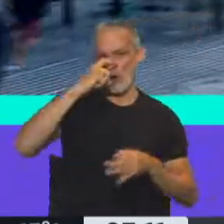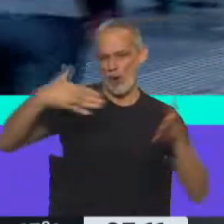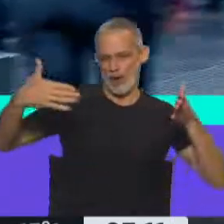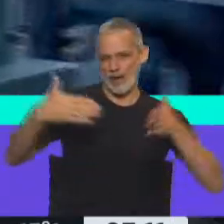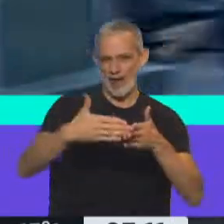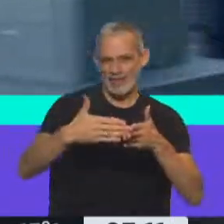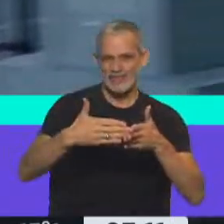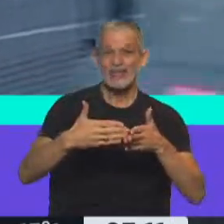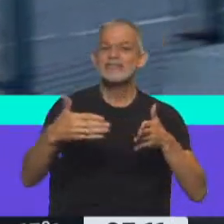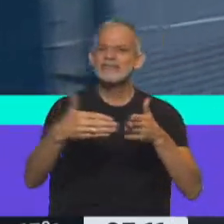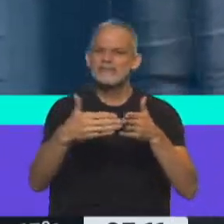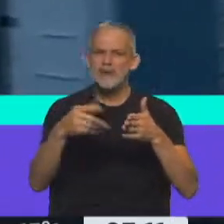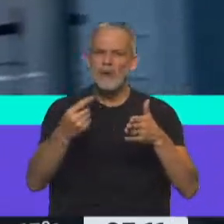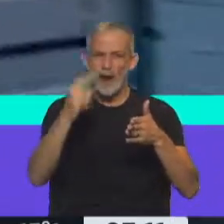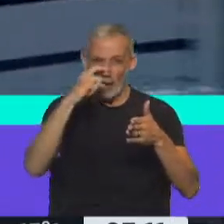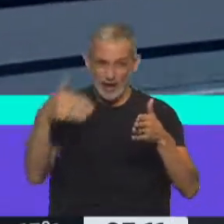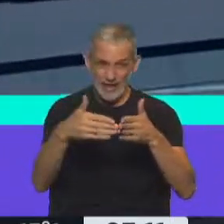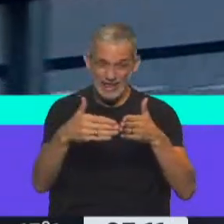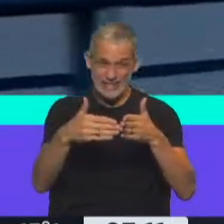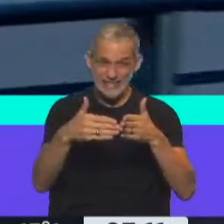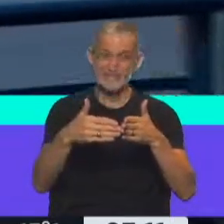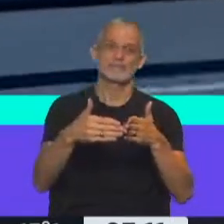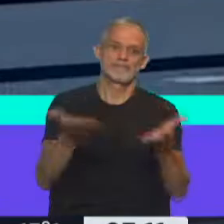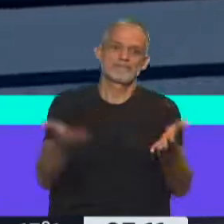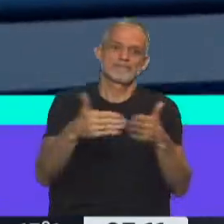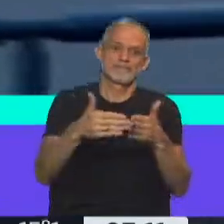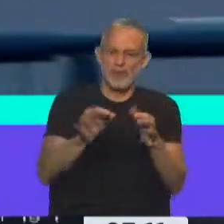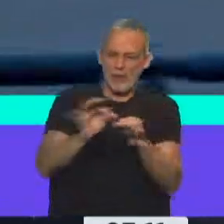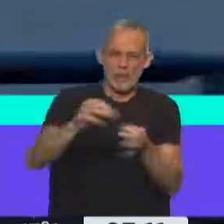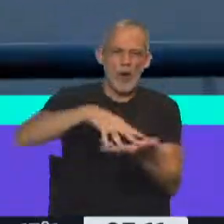Estamos en Avenida Corrientes y, claro, a metros del obelisco porteño.